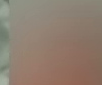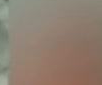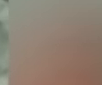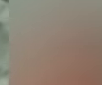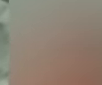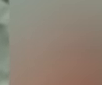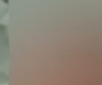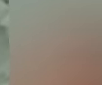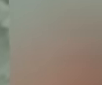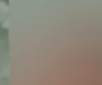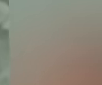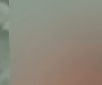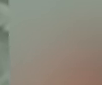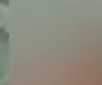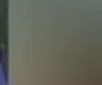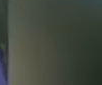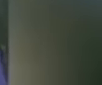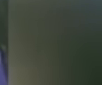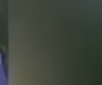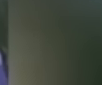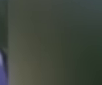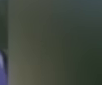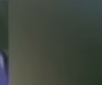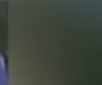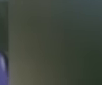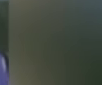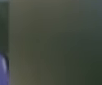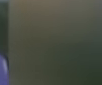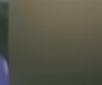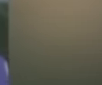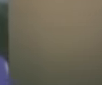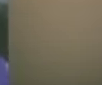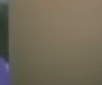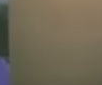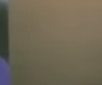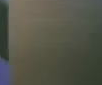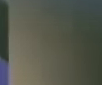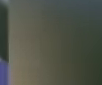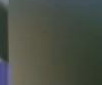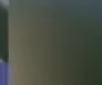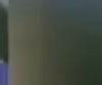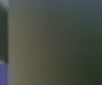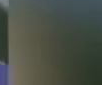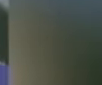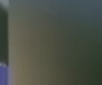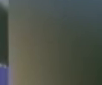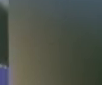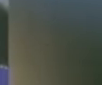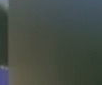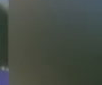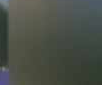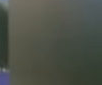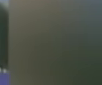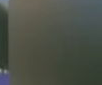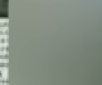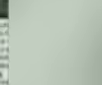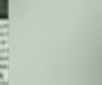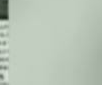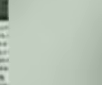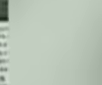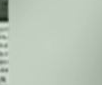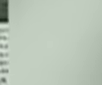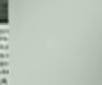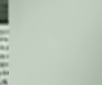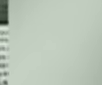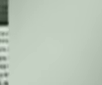callado por miedo a ser baneado. Así funcionan redes sociales. Por eso, por favor, les quería mostrar esto para que no se lo tomen en serio.